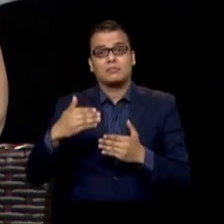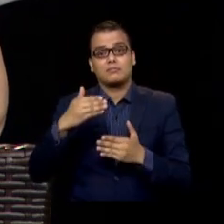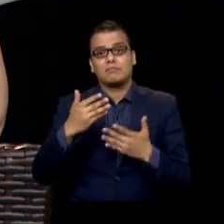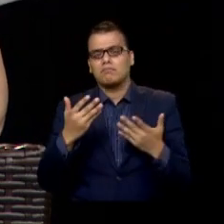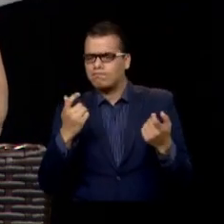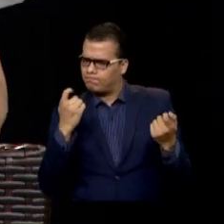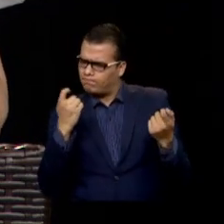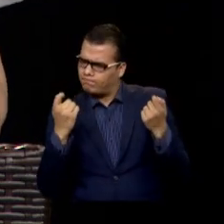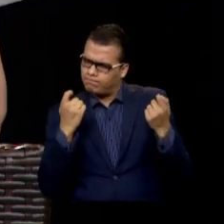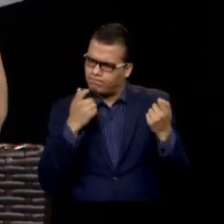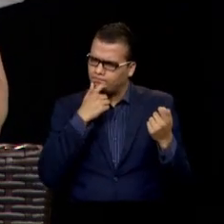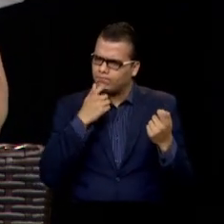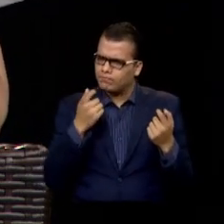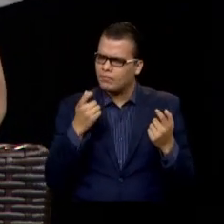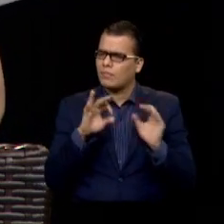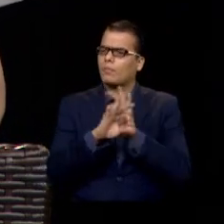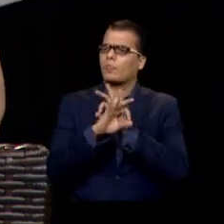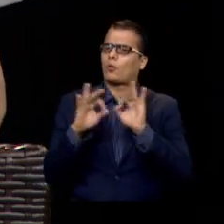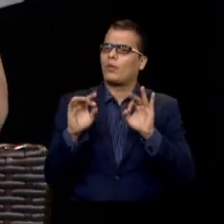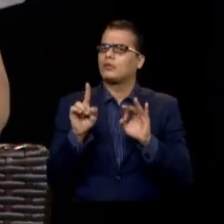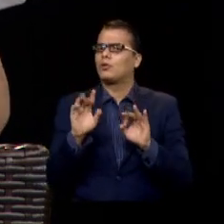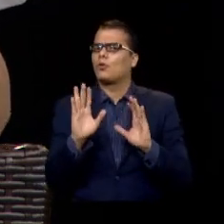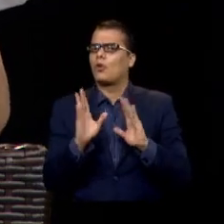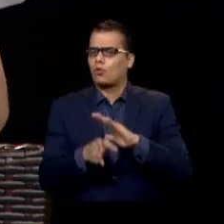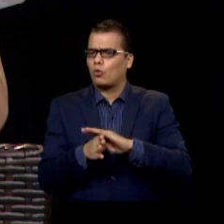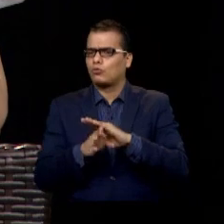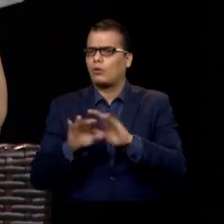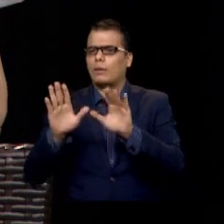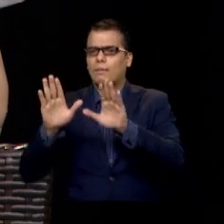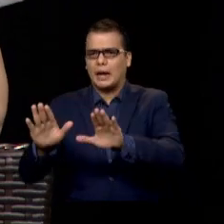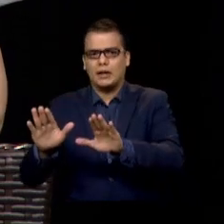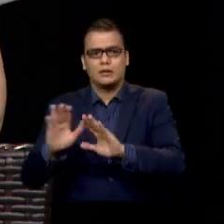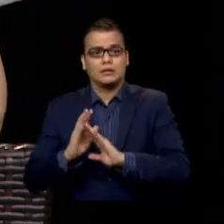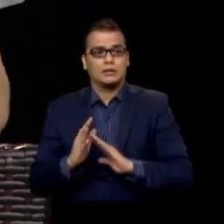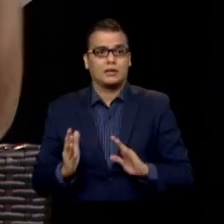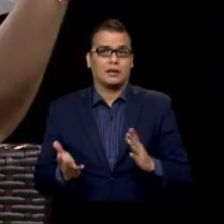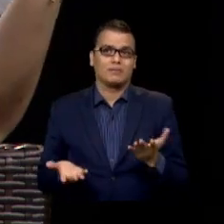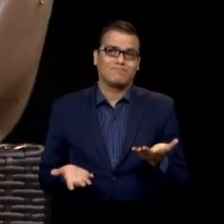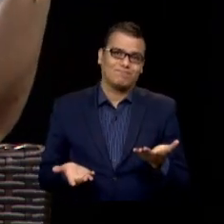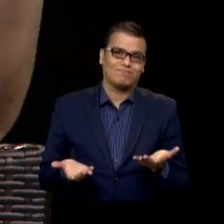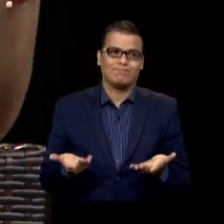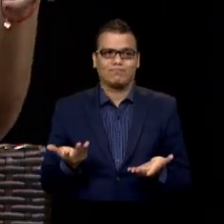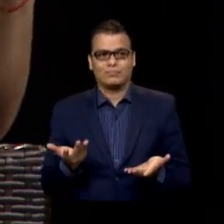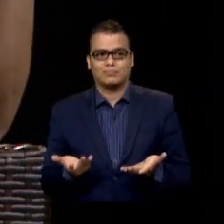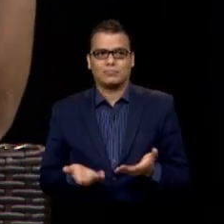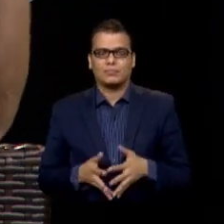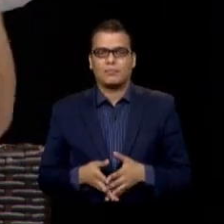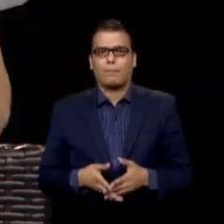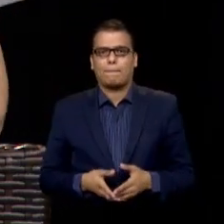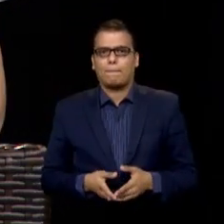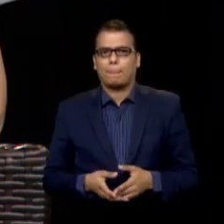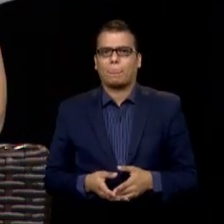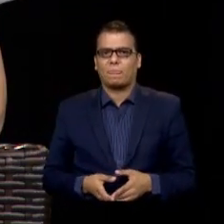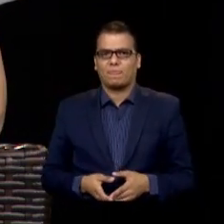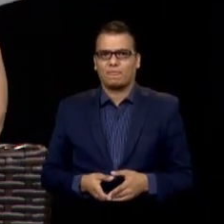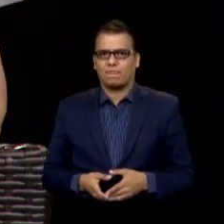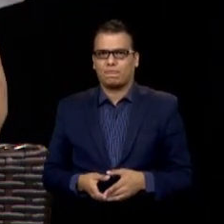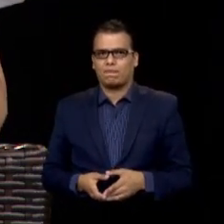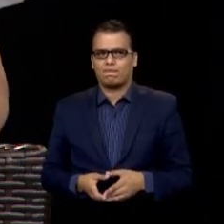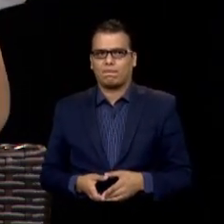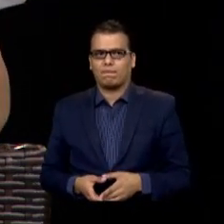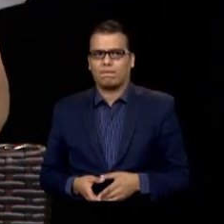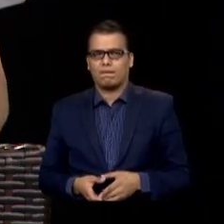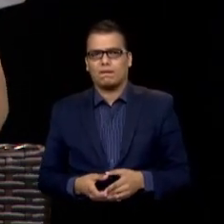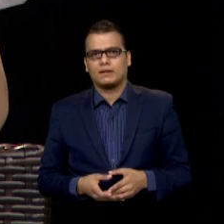este fin de semana, qué tan efectivas han sido, o si esto provoca que las estaciones de los lados estén generando más